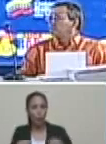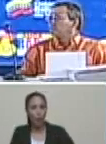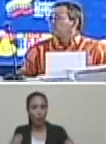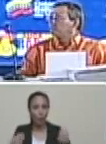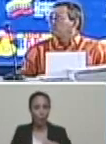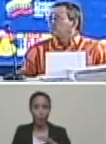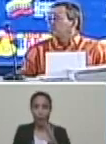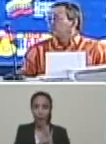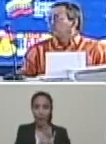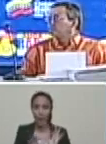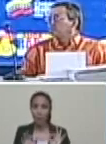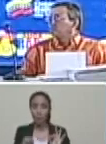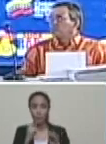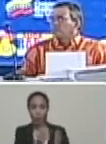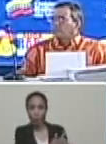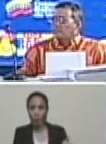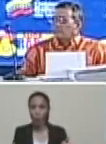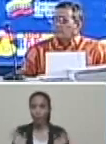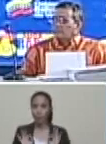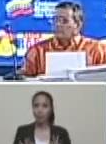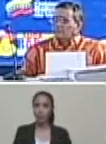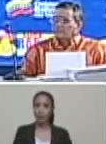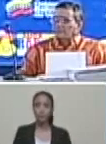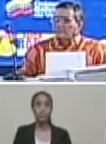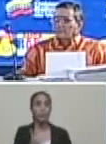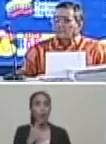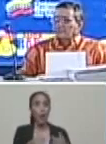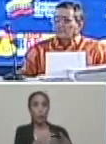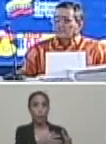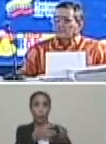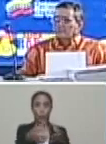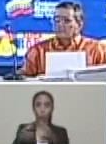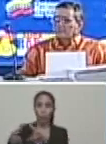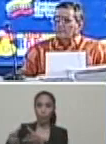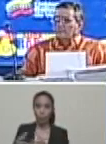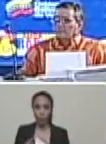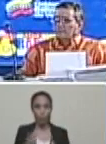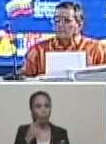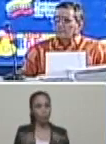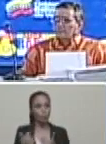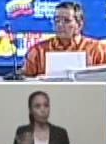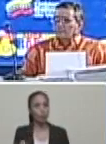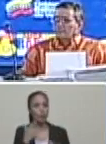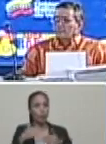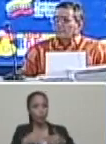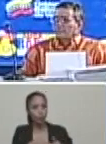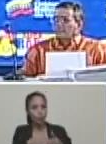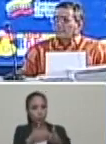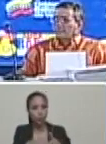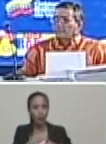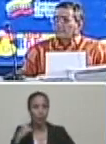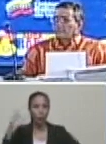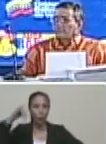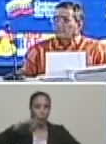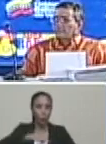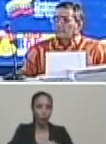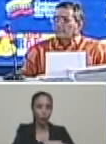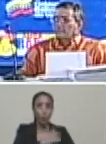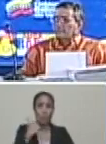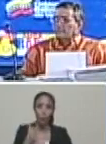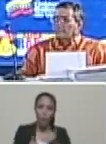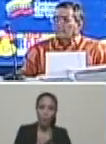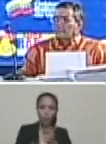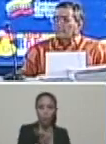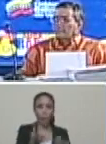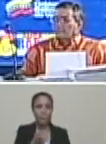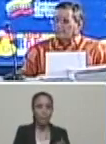legal, organizada, cumpliendo los protocolos internacionales, llegan a Venezuela por barco y avión, apoyo en